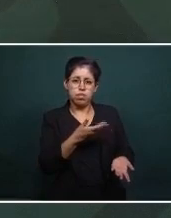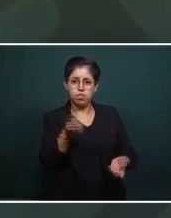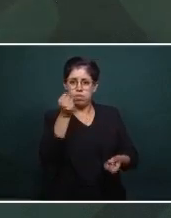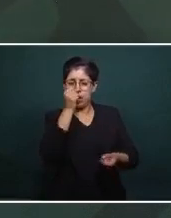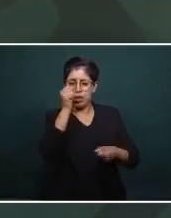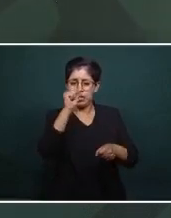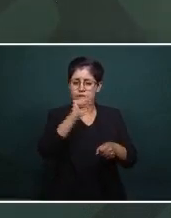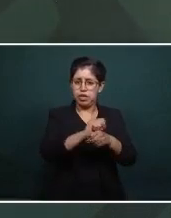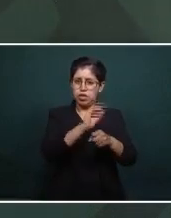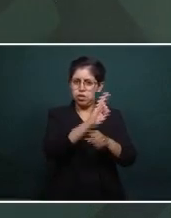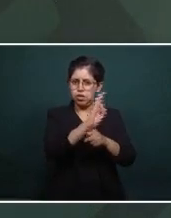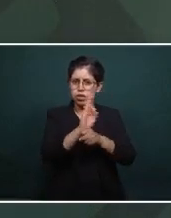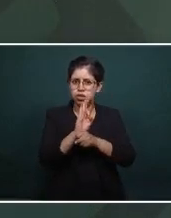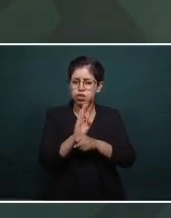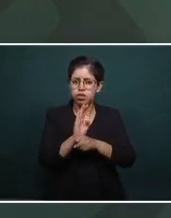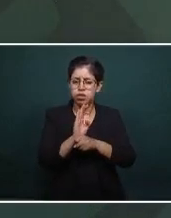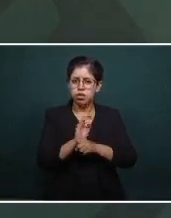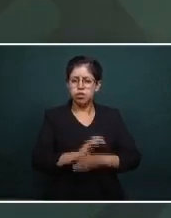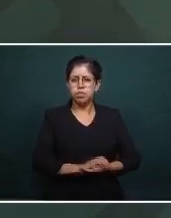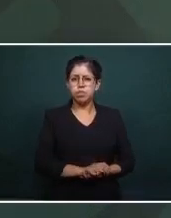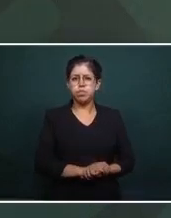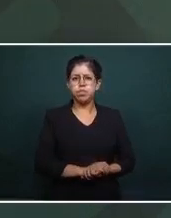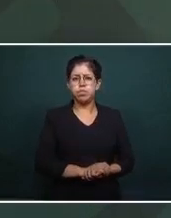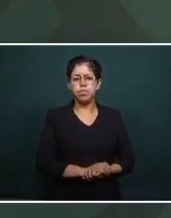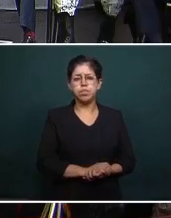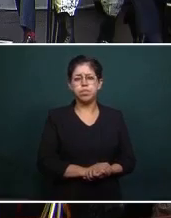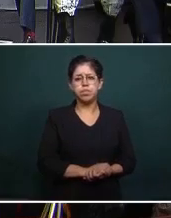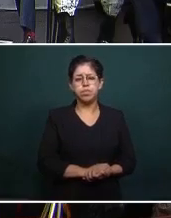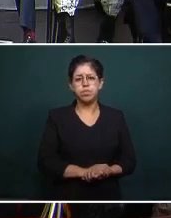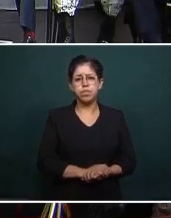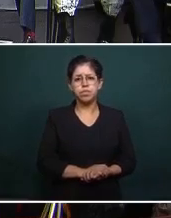de la Defensa que nos